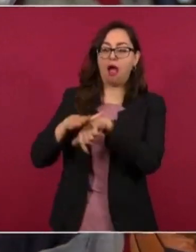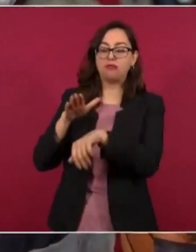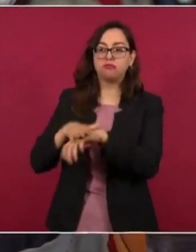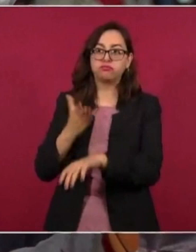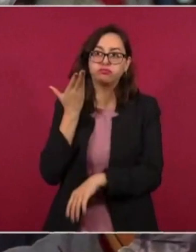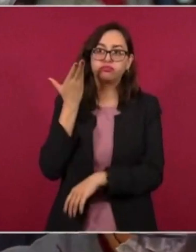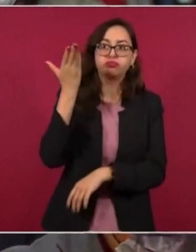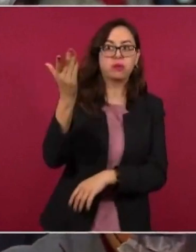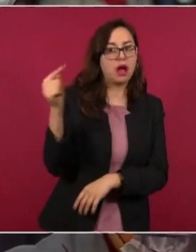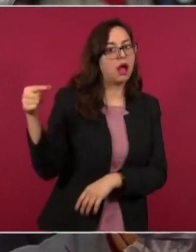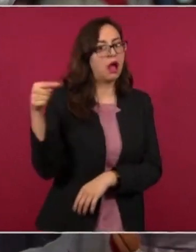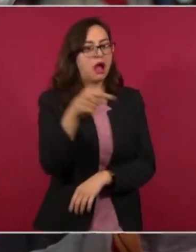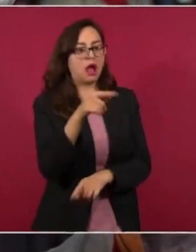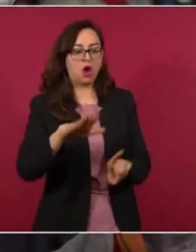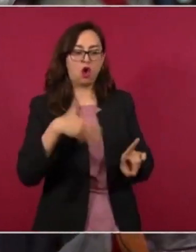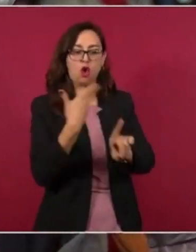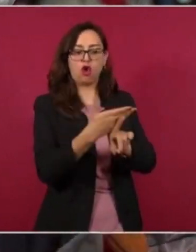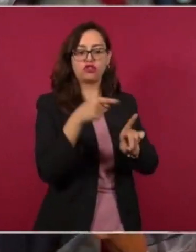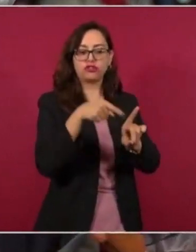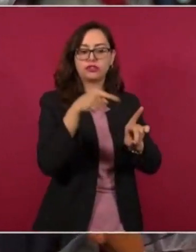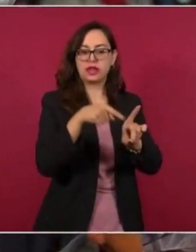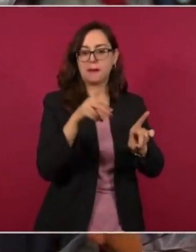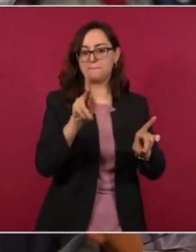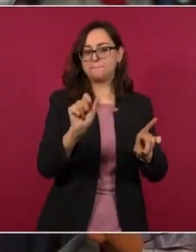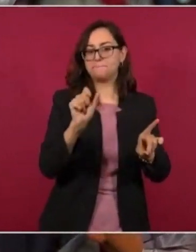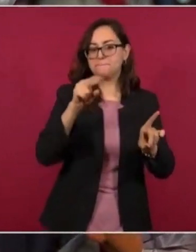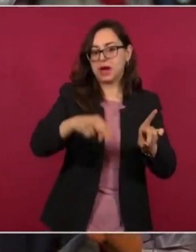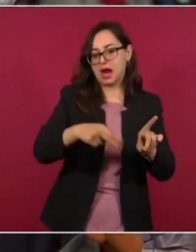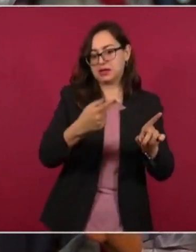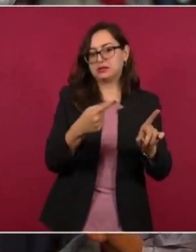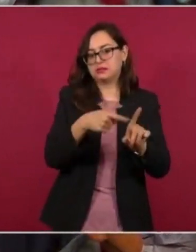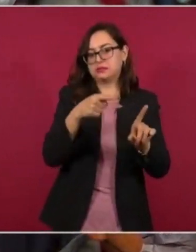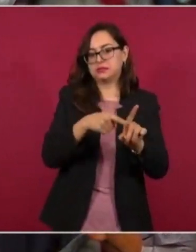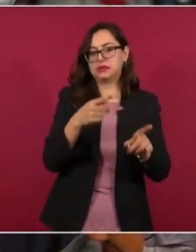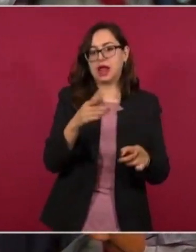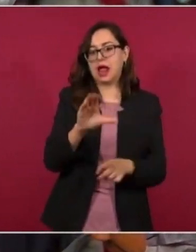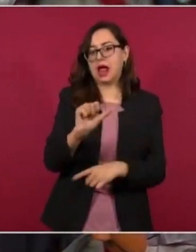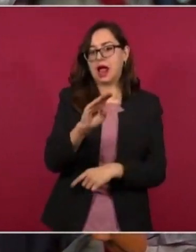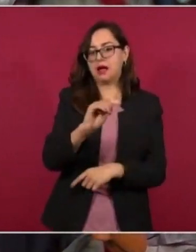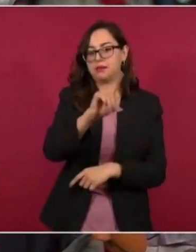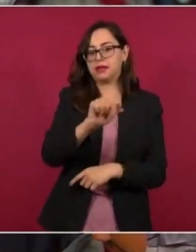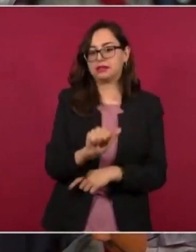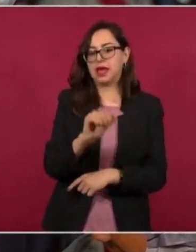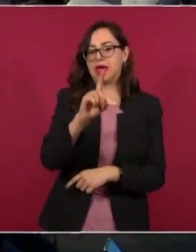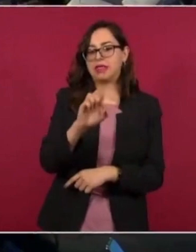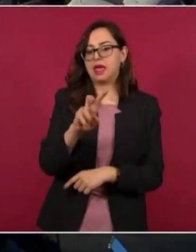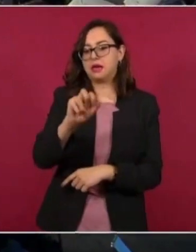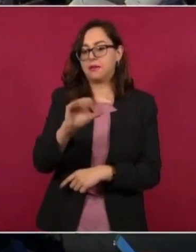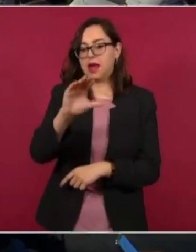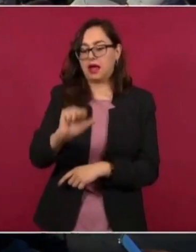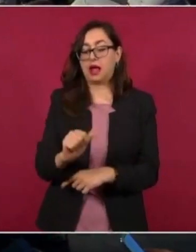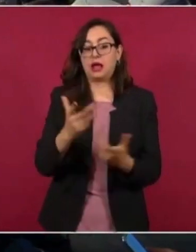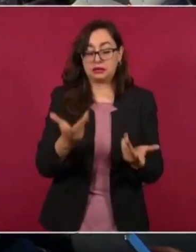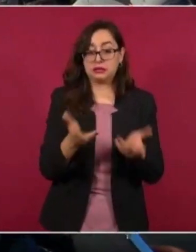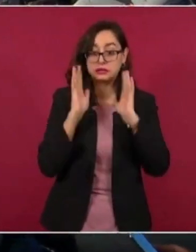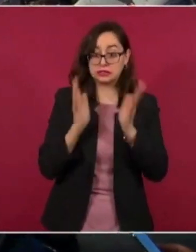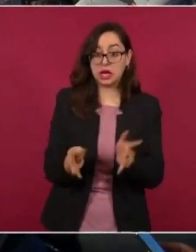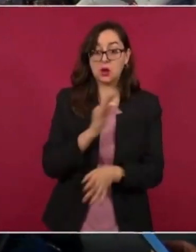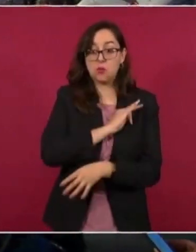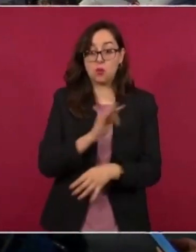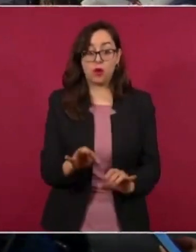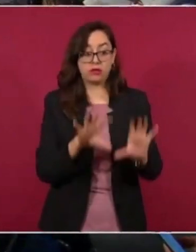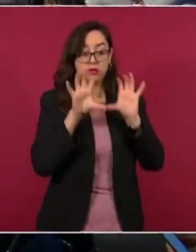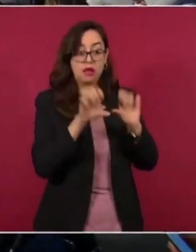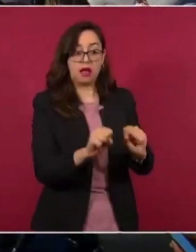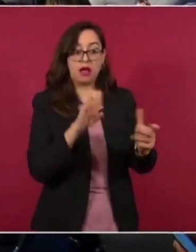investigaciones que se siguen contra el político panista, y también si tiene alguna información de que se vayan a cumplimentar